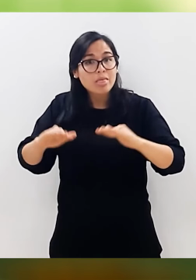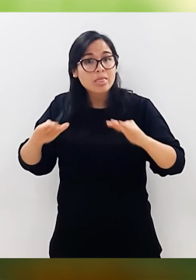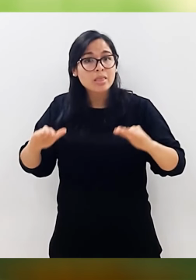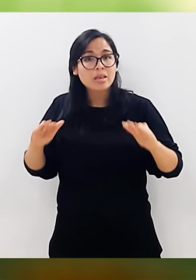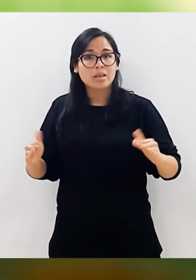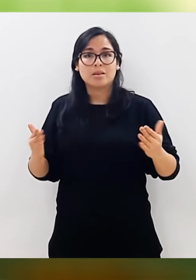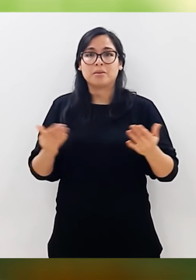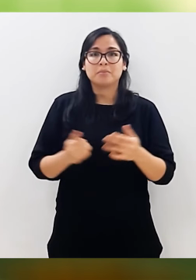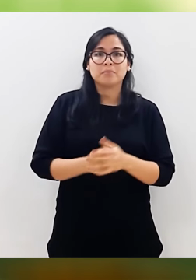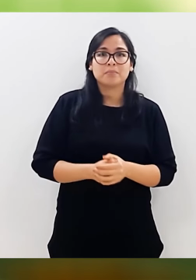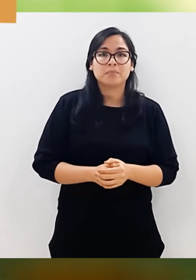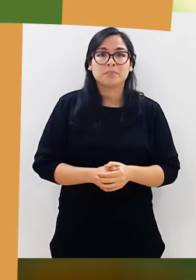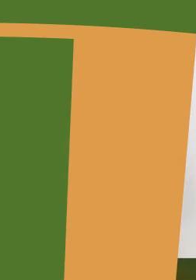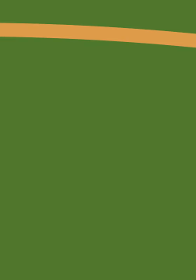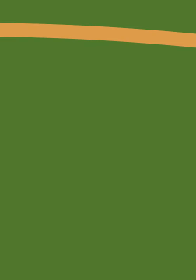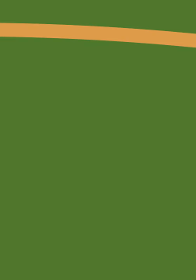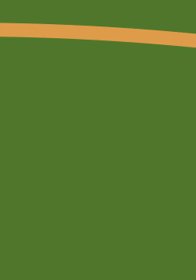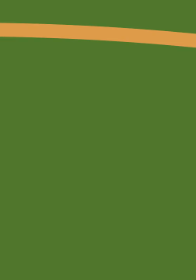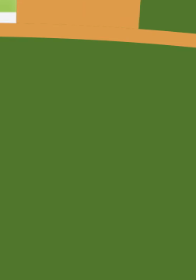adolescentes.